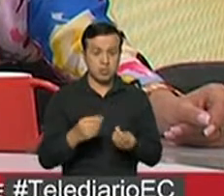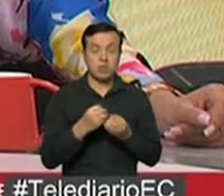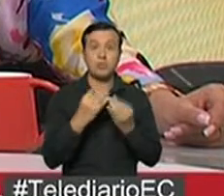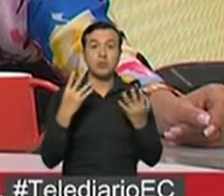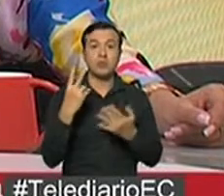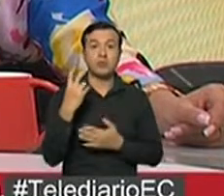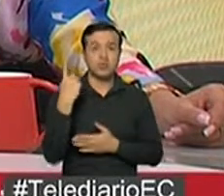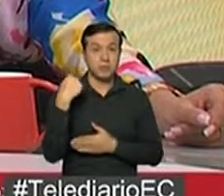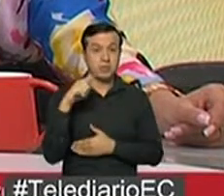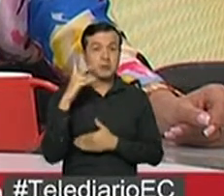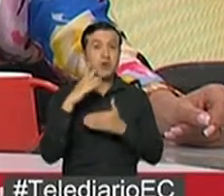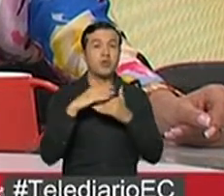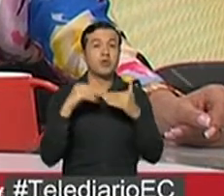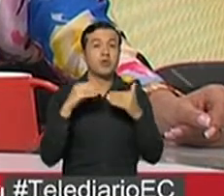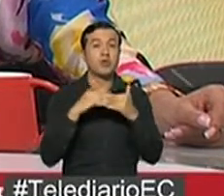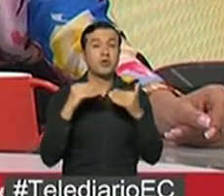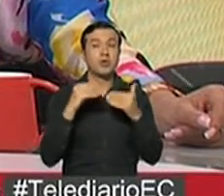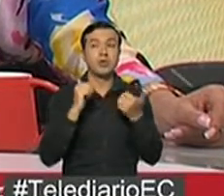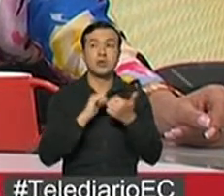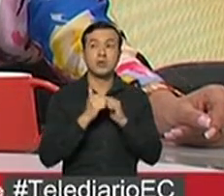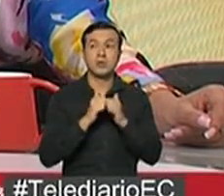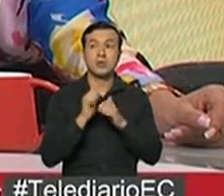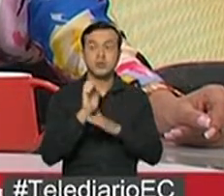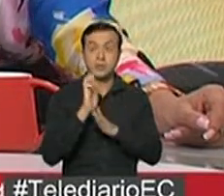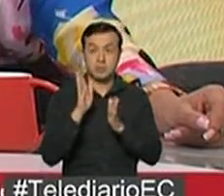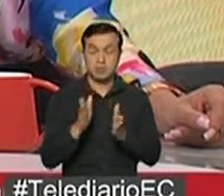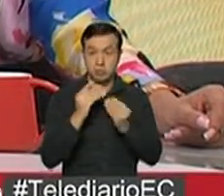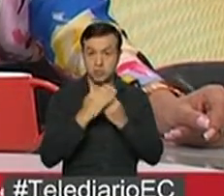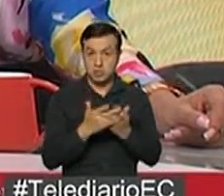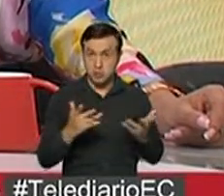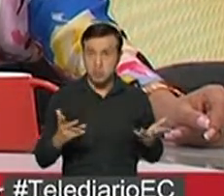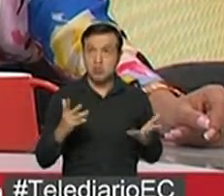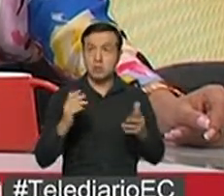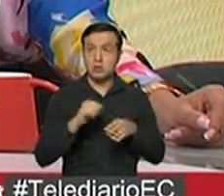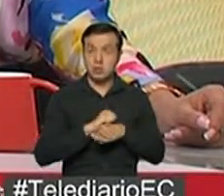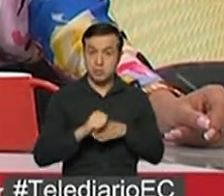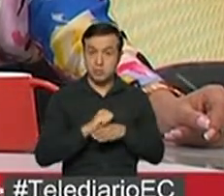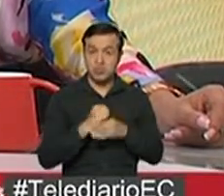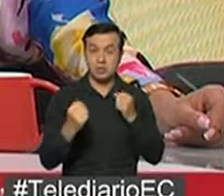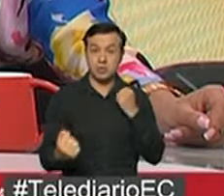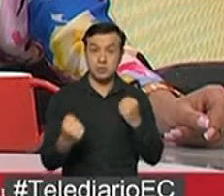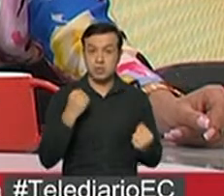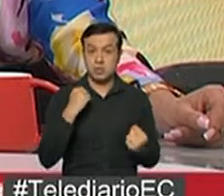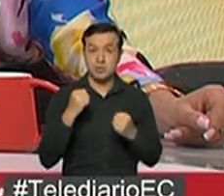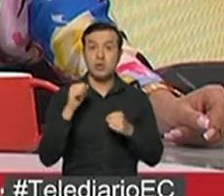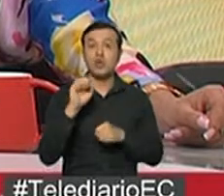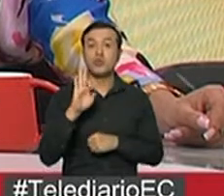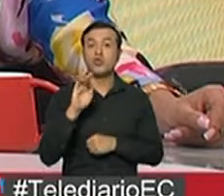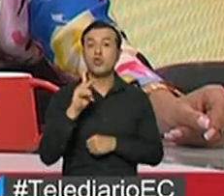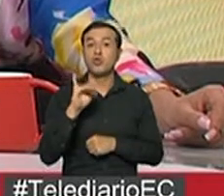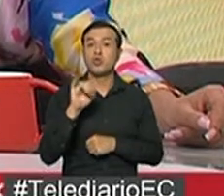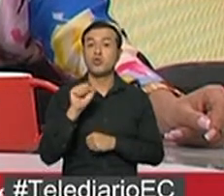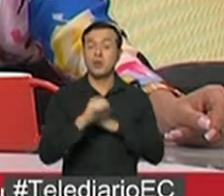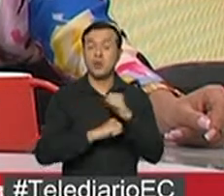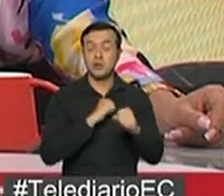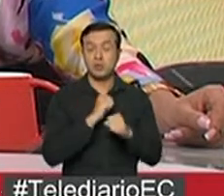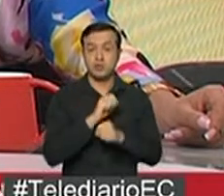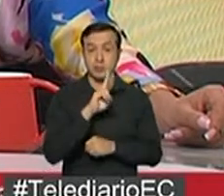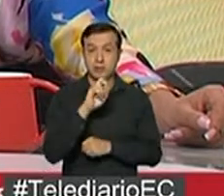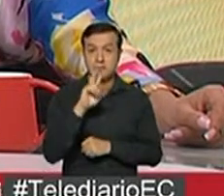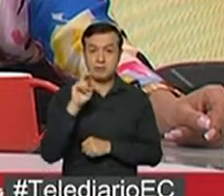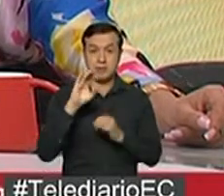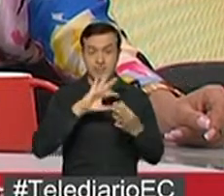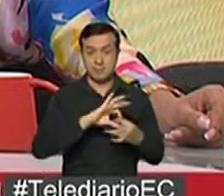12 millones de dólares en los deportistas ecuatorianos que se preparan para los juegos olímpicos' tokio 2020 así lo dio a conocer